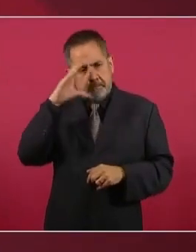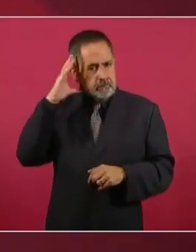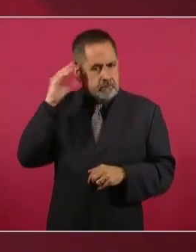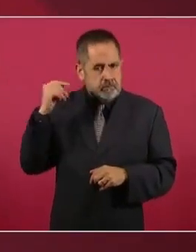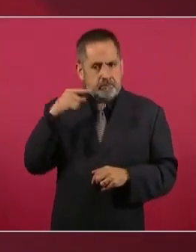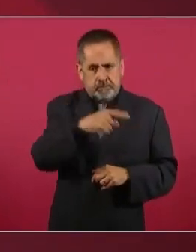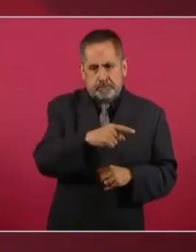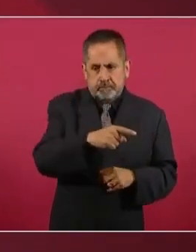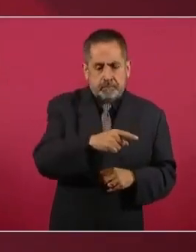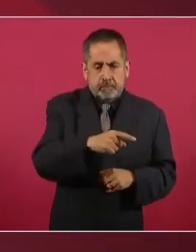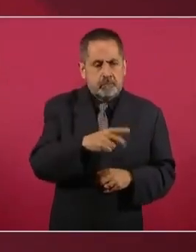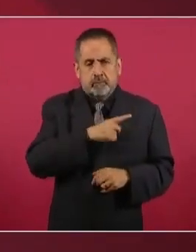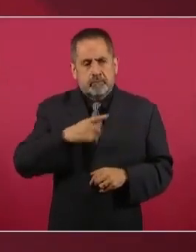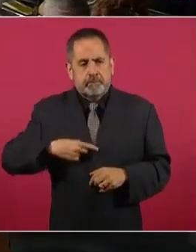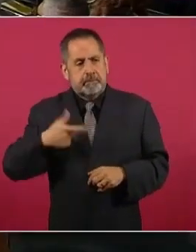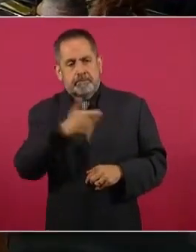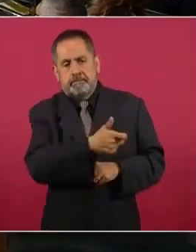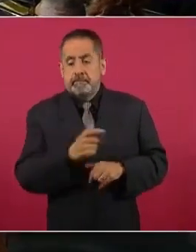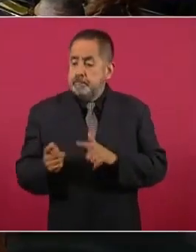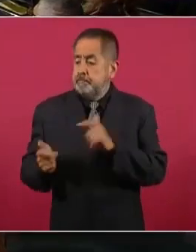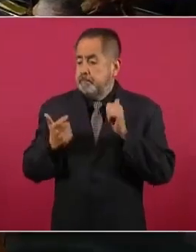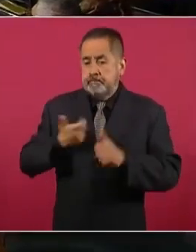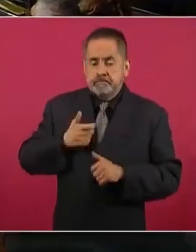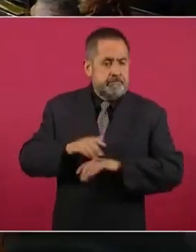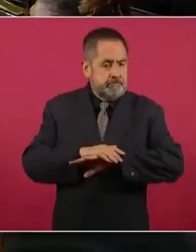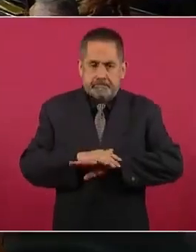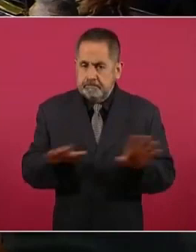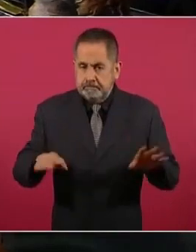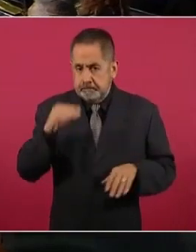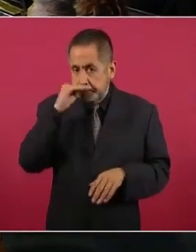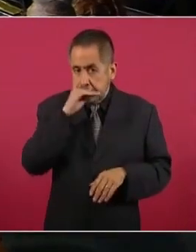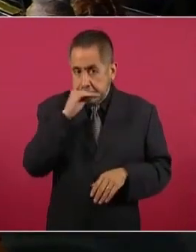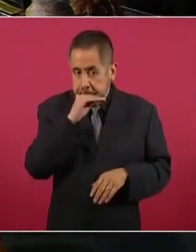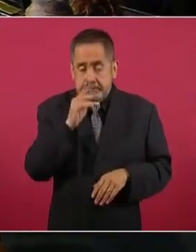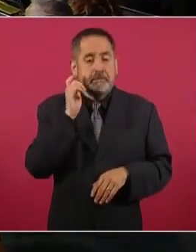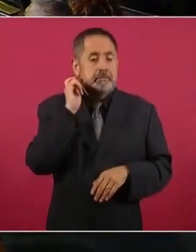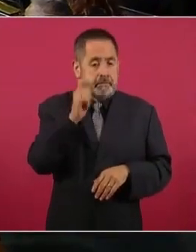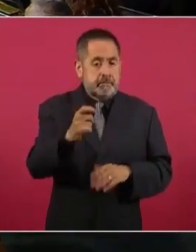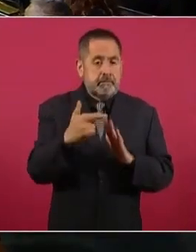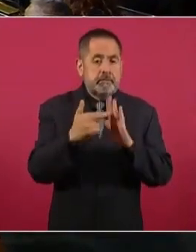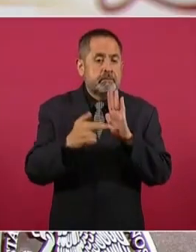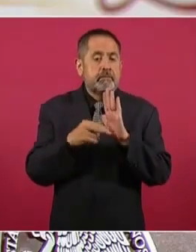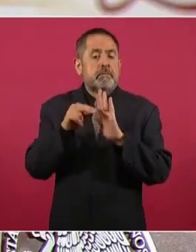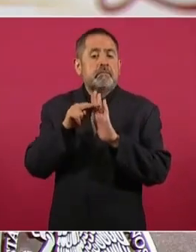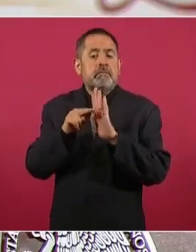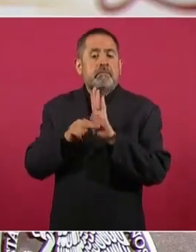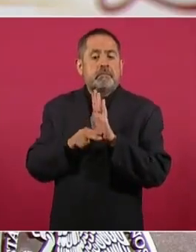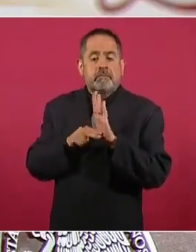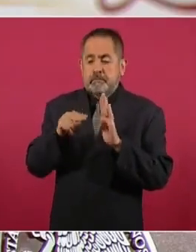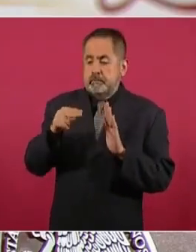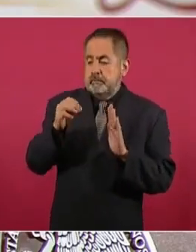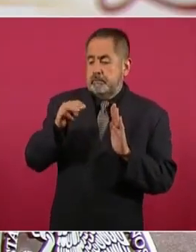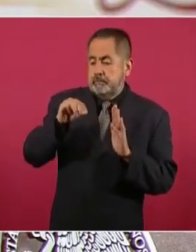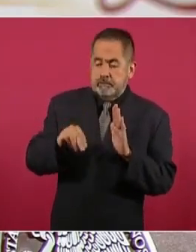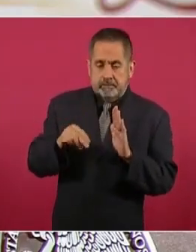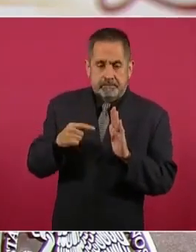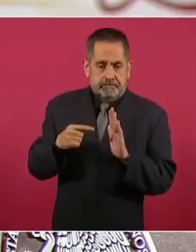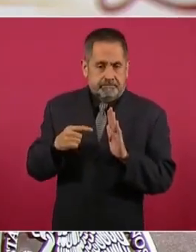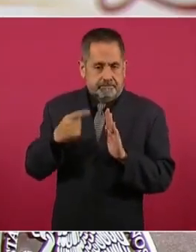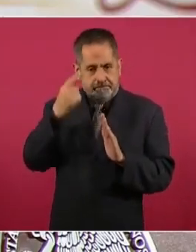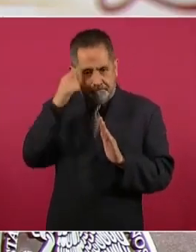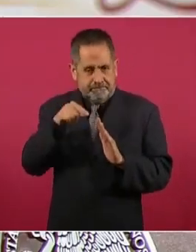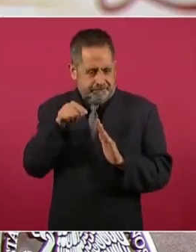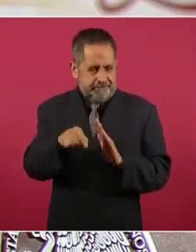no se cobre nada, es que la norma mexicana que existía para este